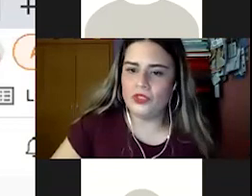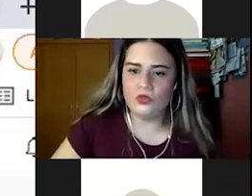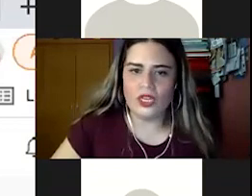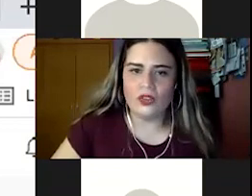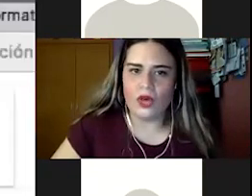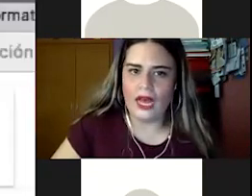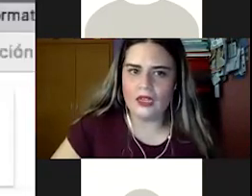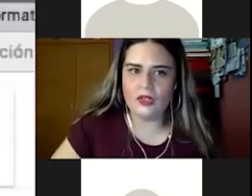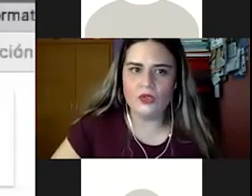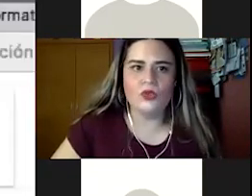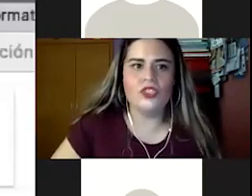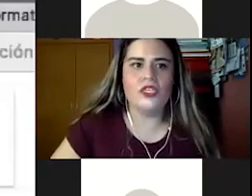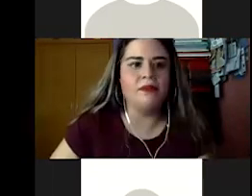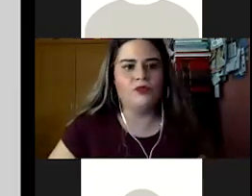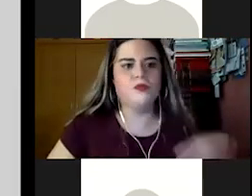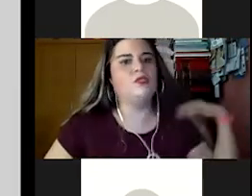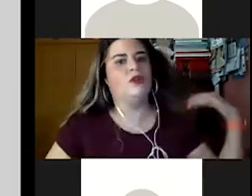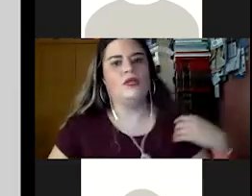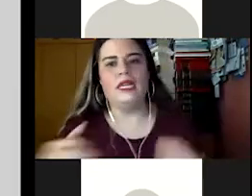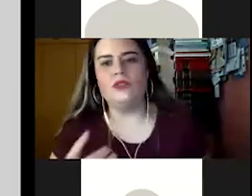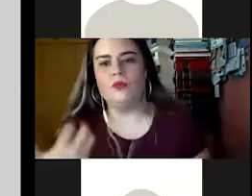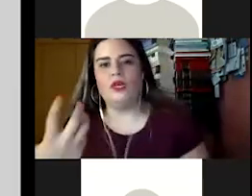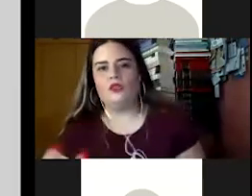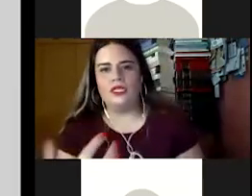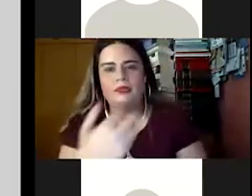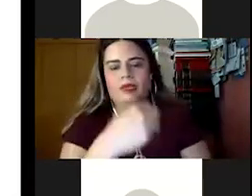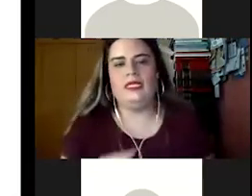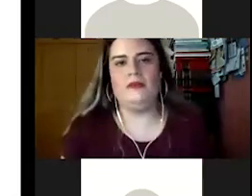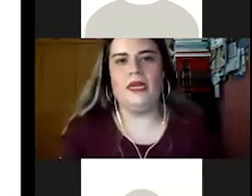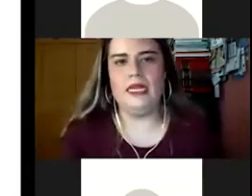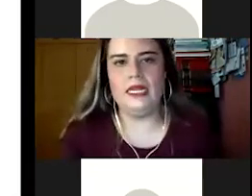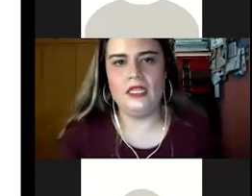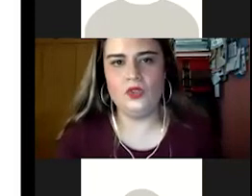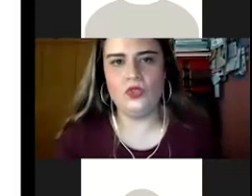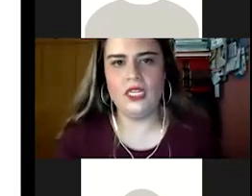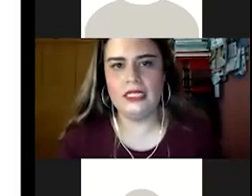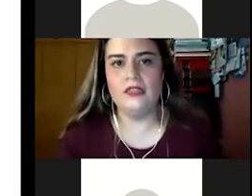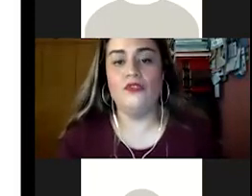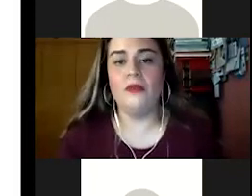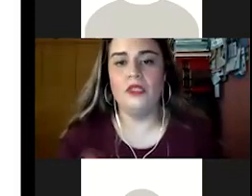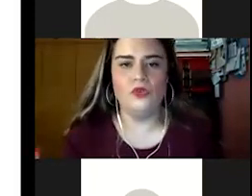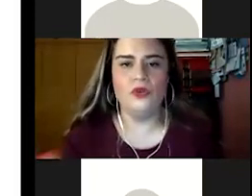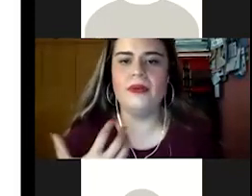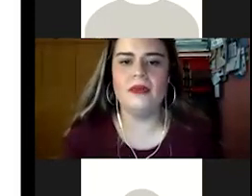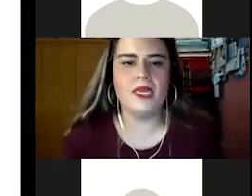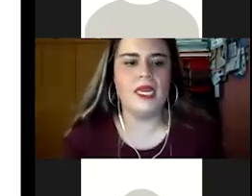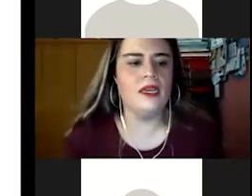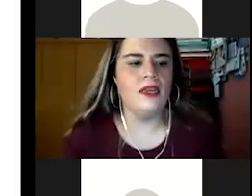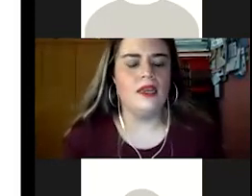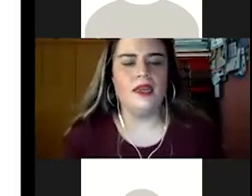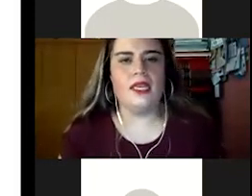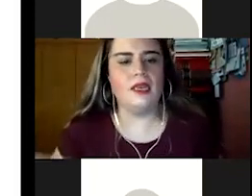habíamos escuchado algo, si habíamos visto alguna de las convocatorias a participar en esto, si les es información nueva